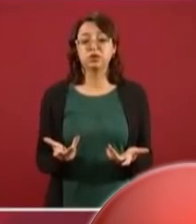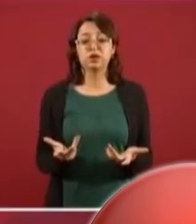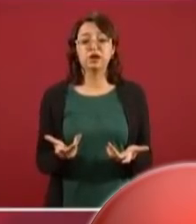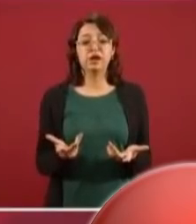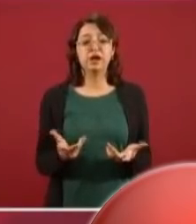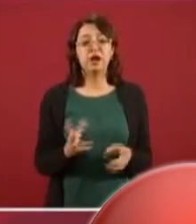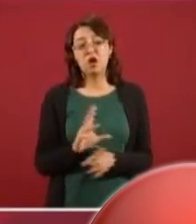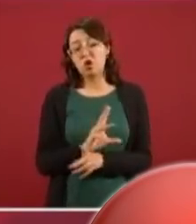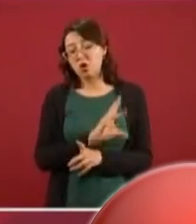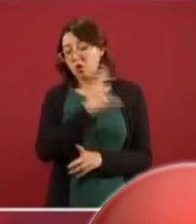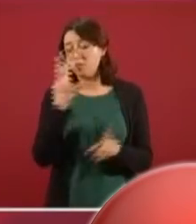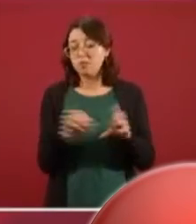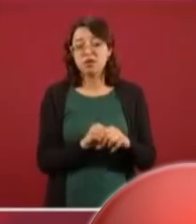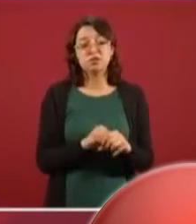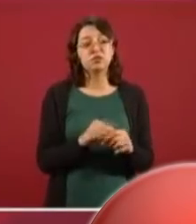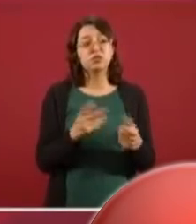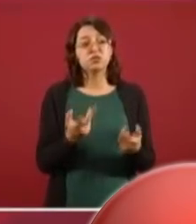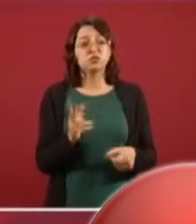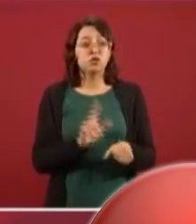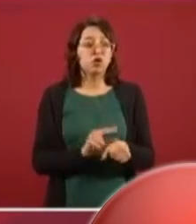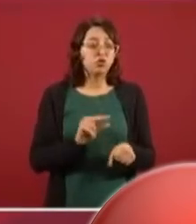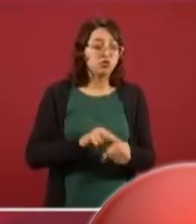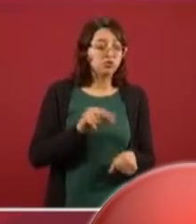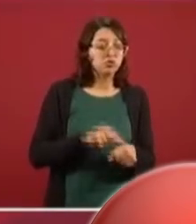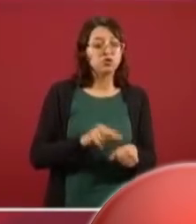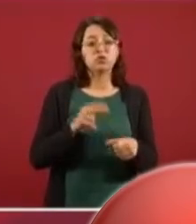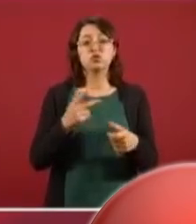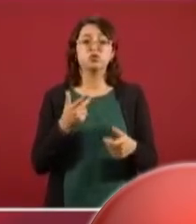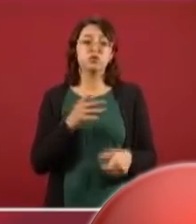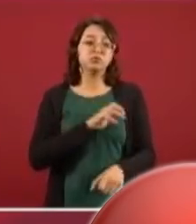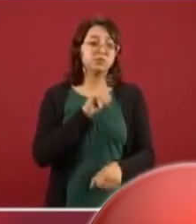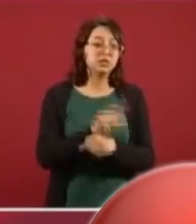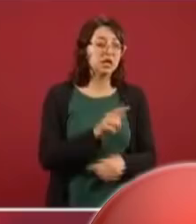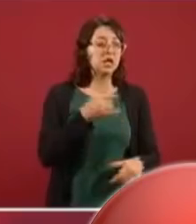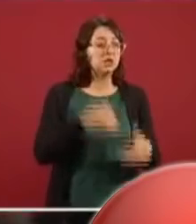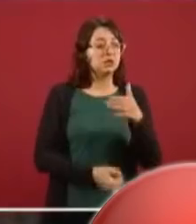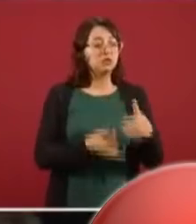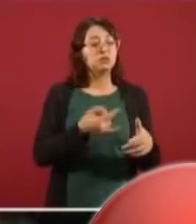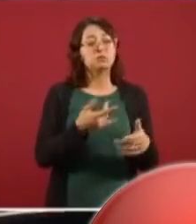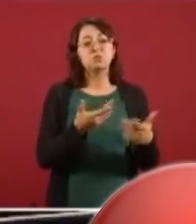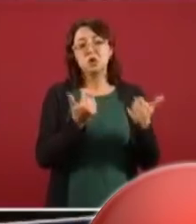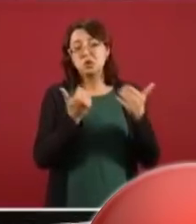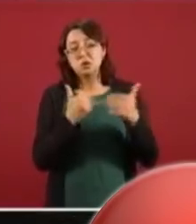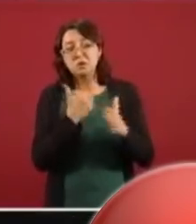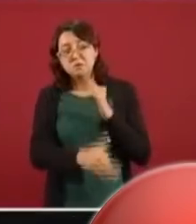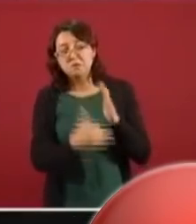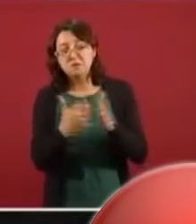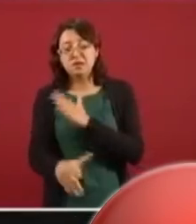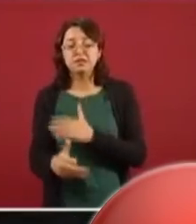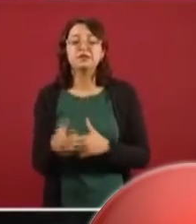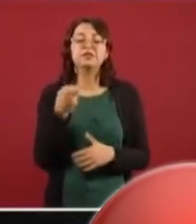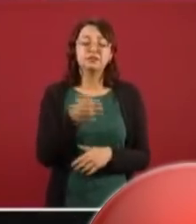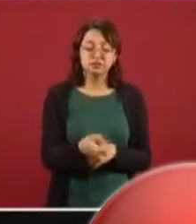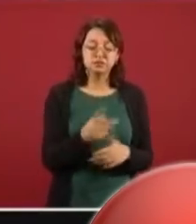contar con todos los especialistas. Estamos viendo eso. Son de los programas